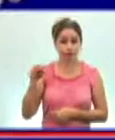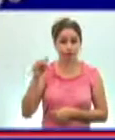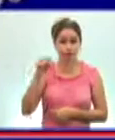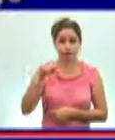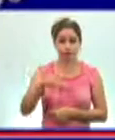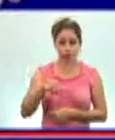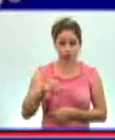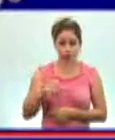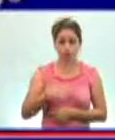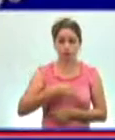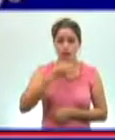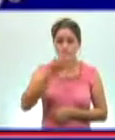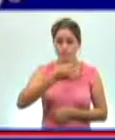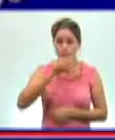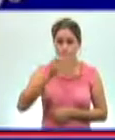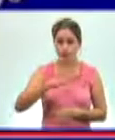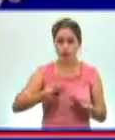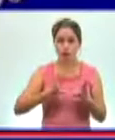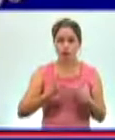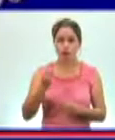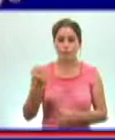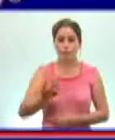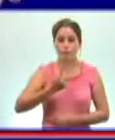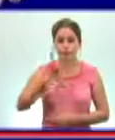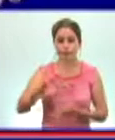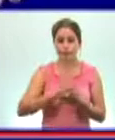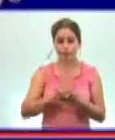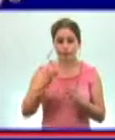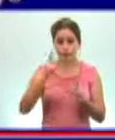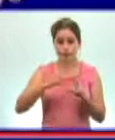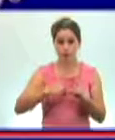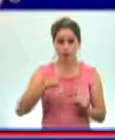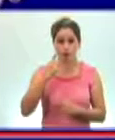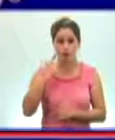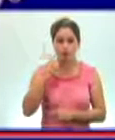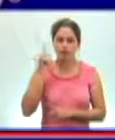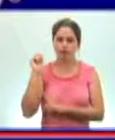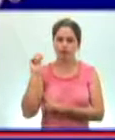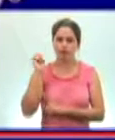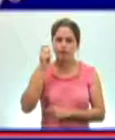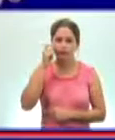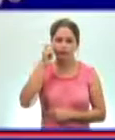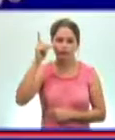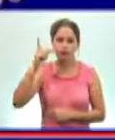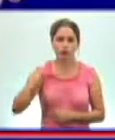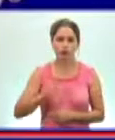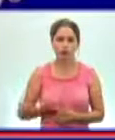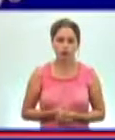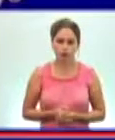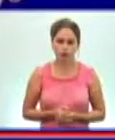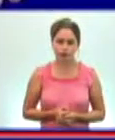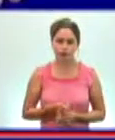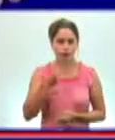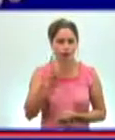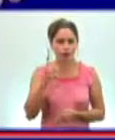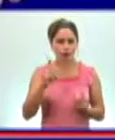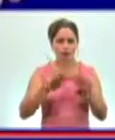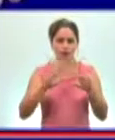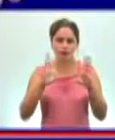la conmemoración del 1 de mayo. Pero fíjense qué cosa más curiosa, y tiene que ver con los contextos y con la